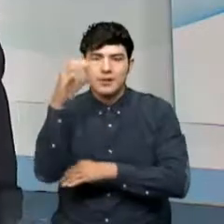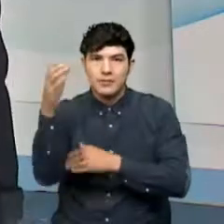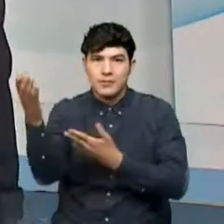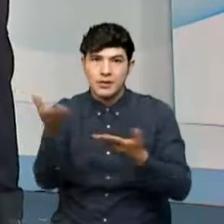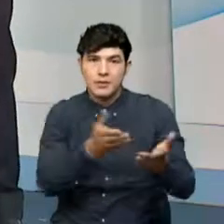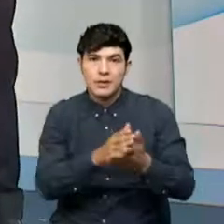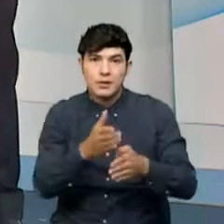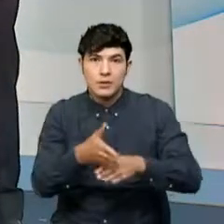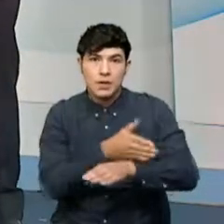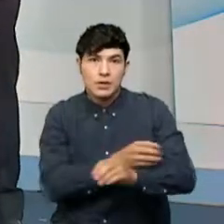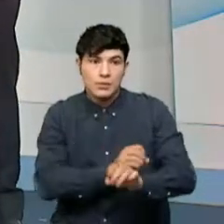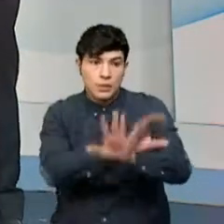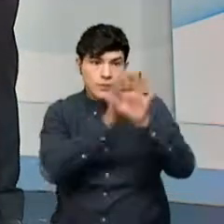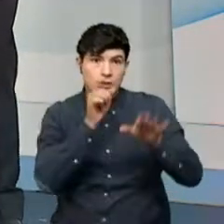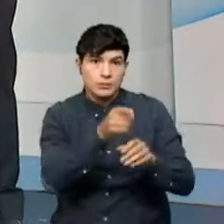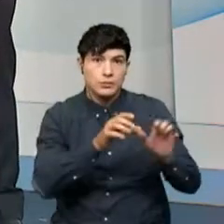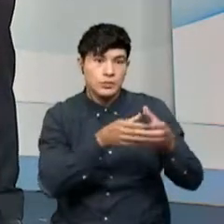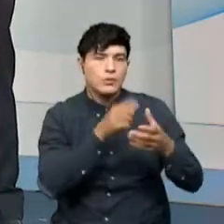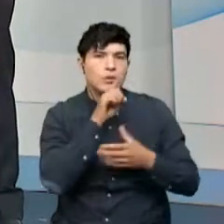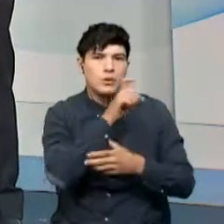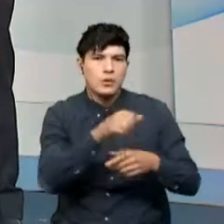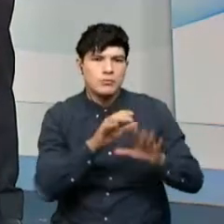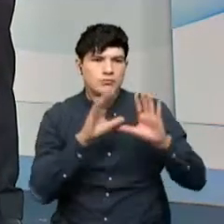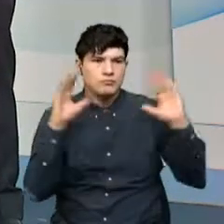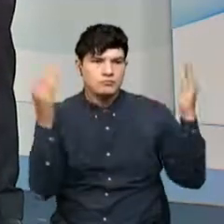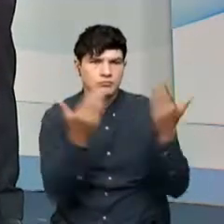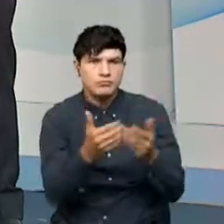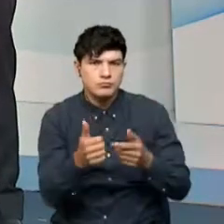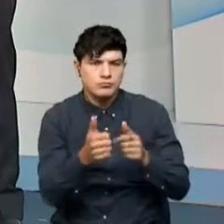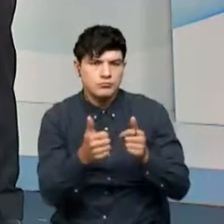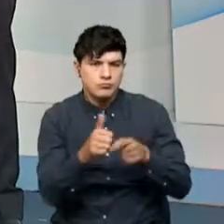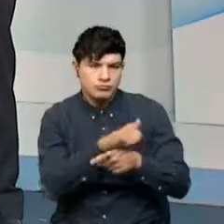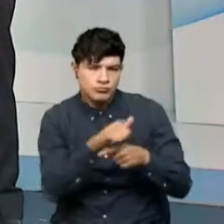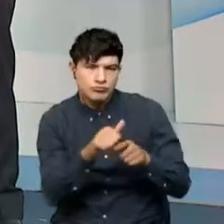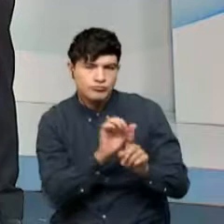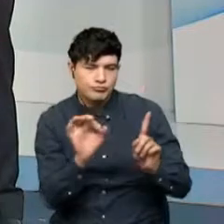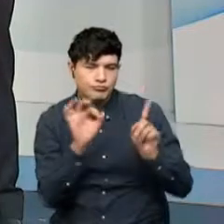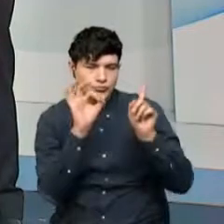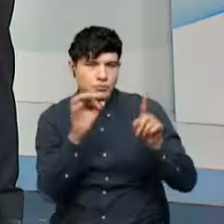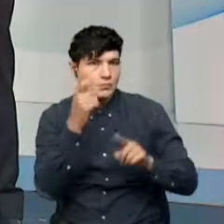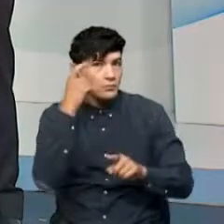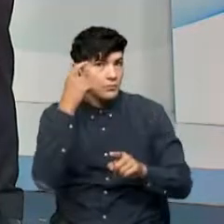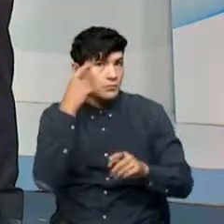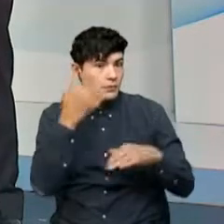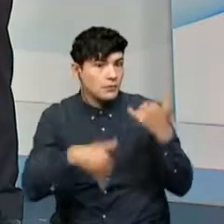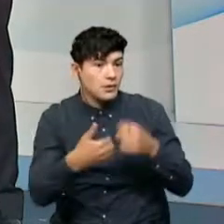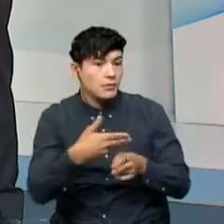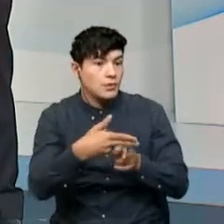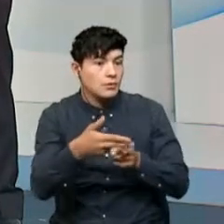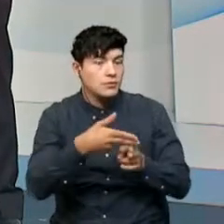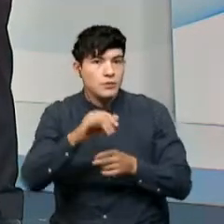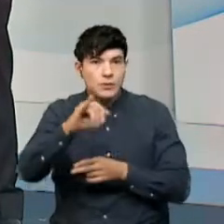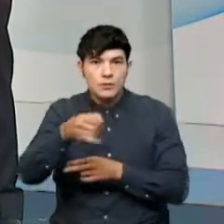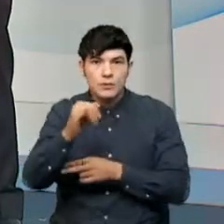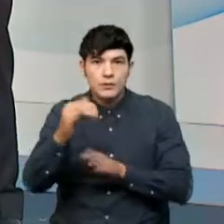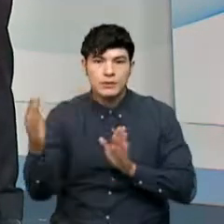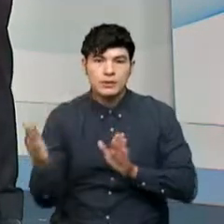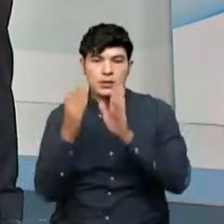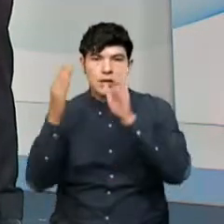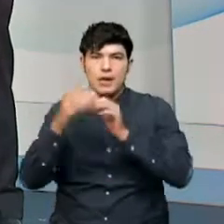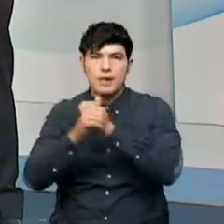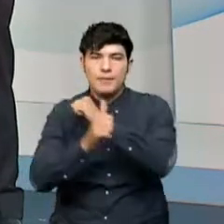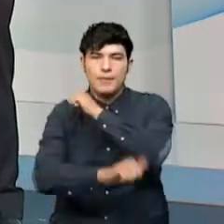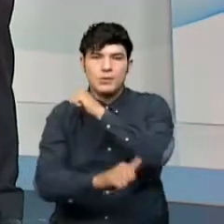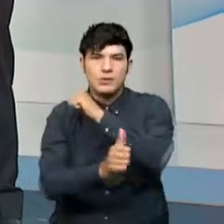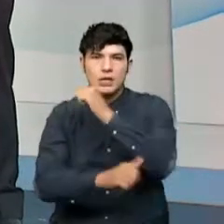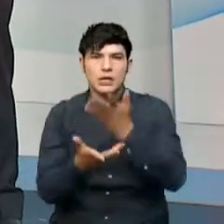esta mañana entreno atlético bucaramanga lo hizo en el estadio departamental alfonso lópez de la ciudad bonita pensando en el juego del próximo jueves ante patriotas boyacá en